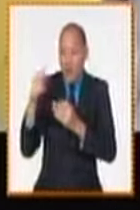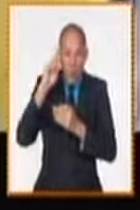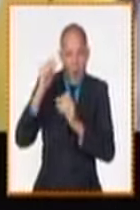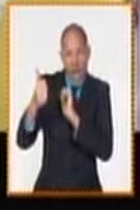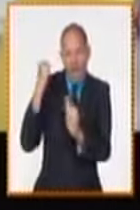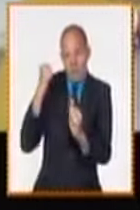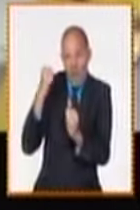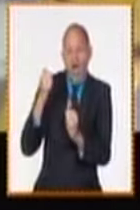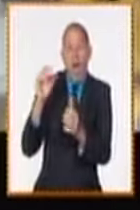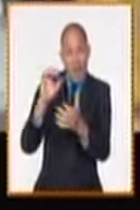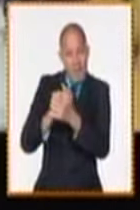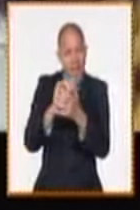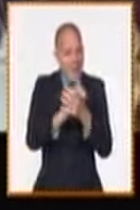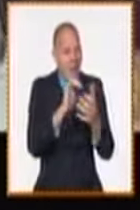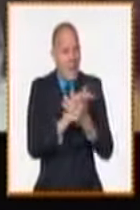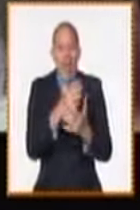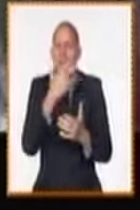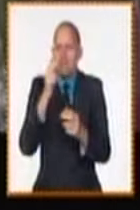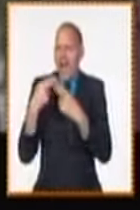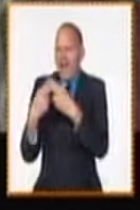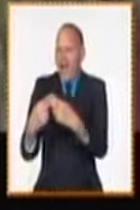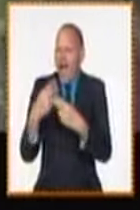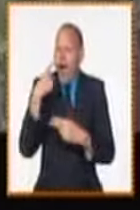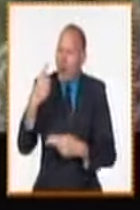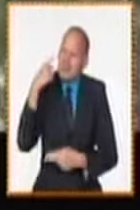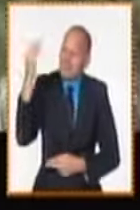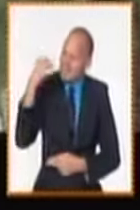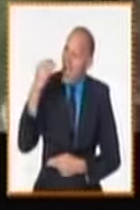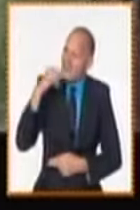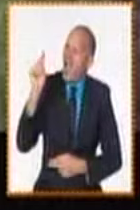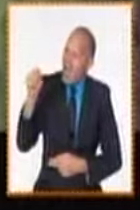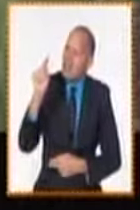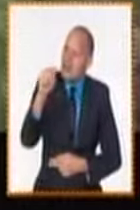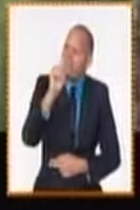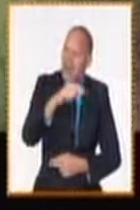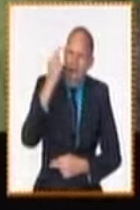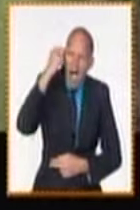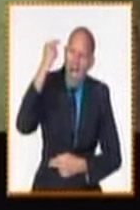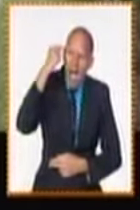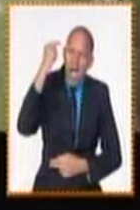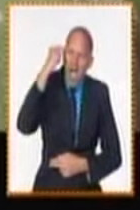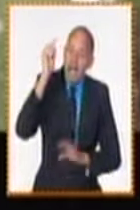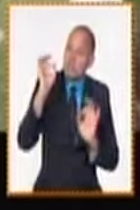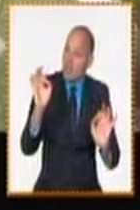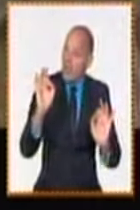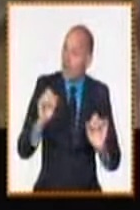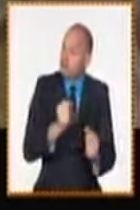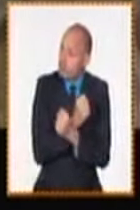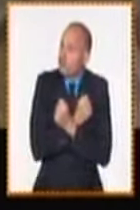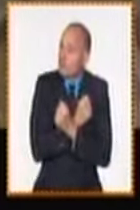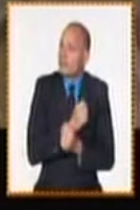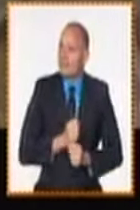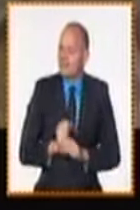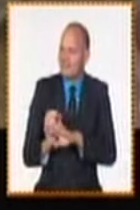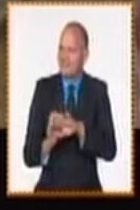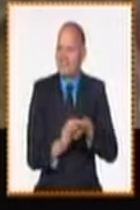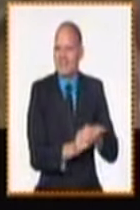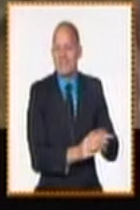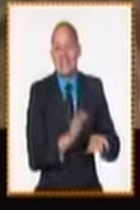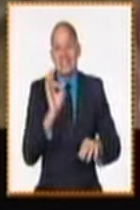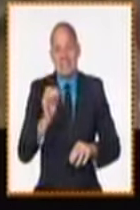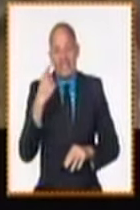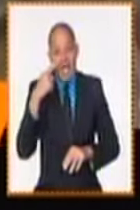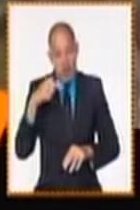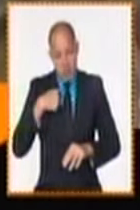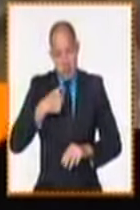parecen amigos de toda la vida, de tanto revivirles y quererles. El sentimiento que nos atrapa a los que